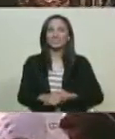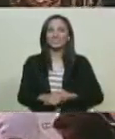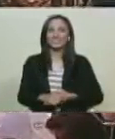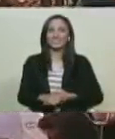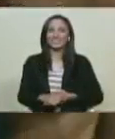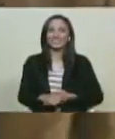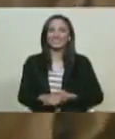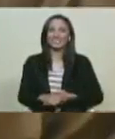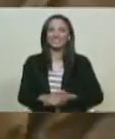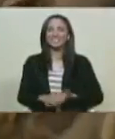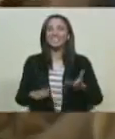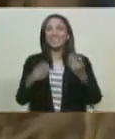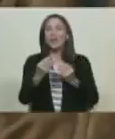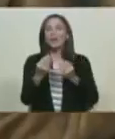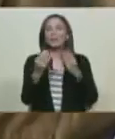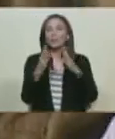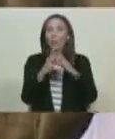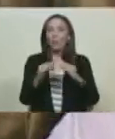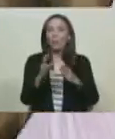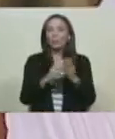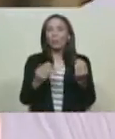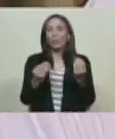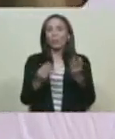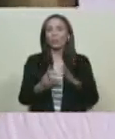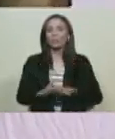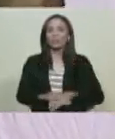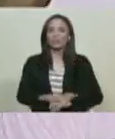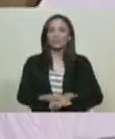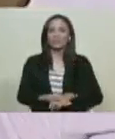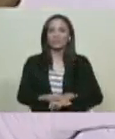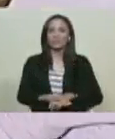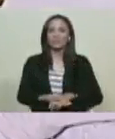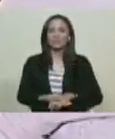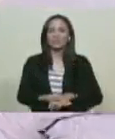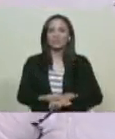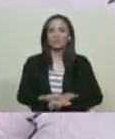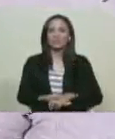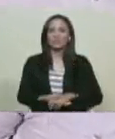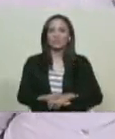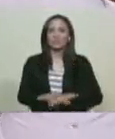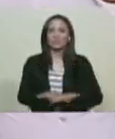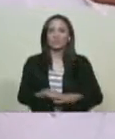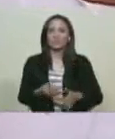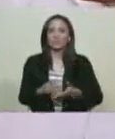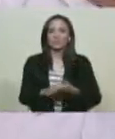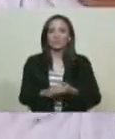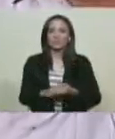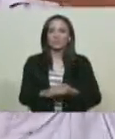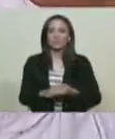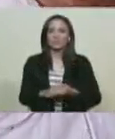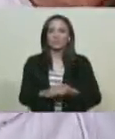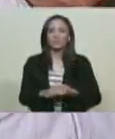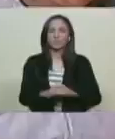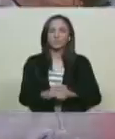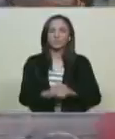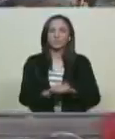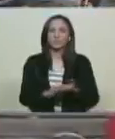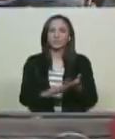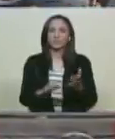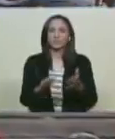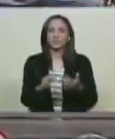con perseverancia, con valentía, con mucha conciencia, con mucha